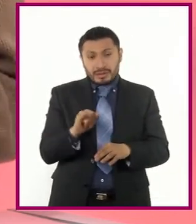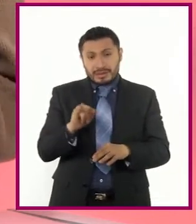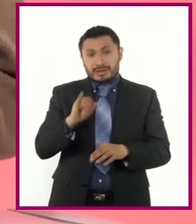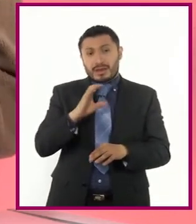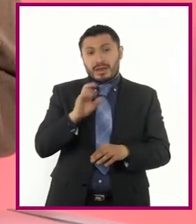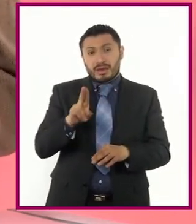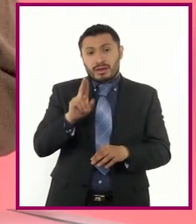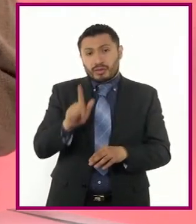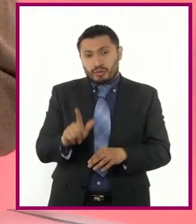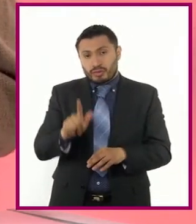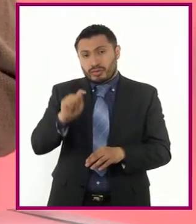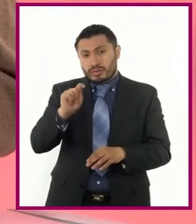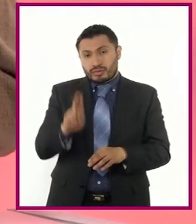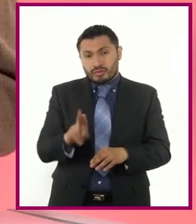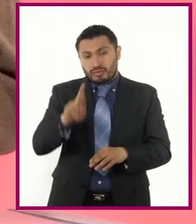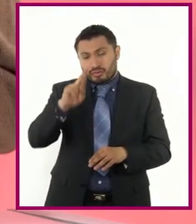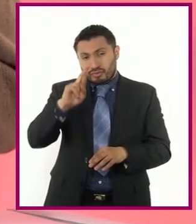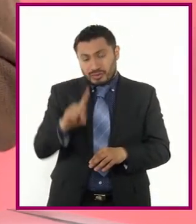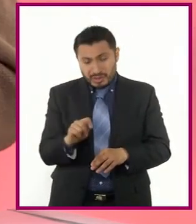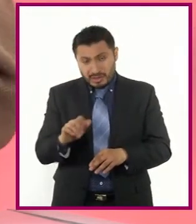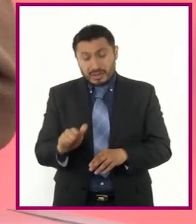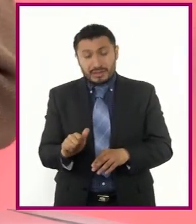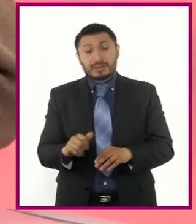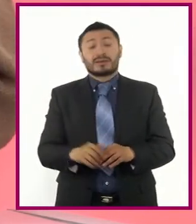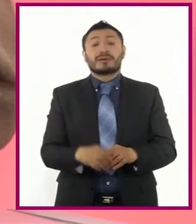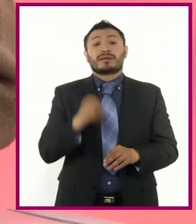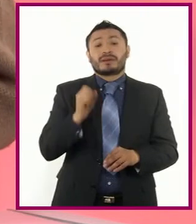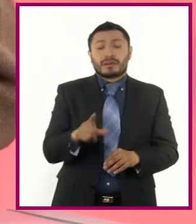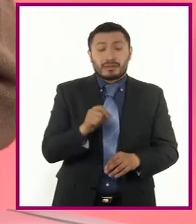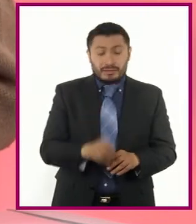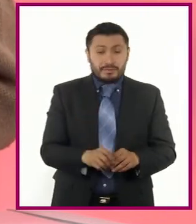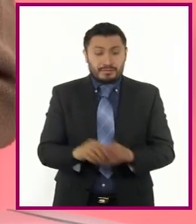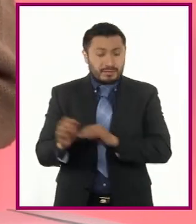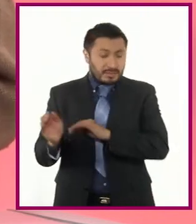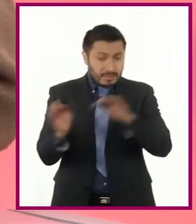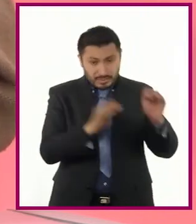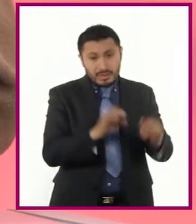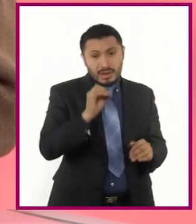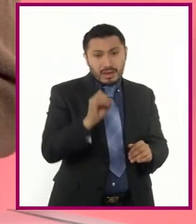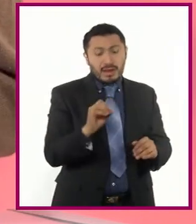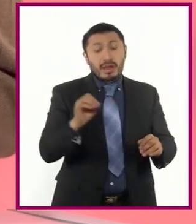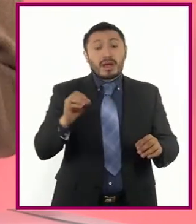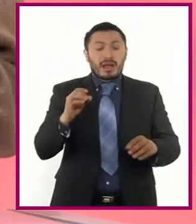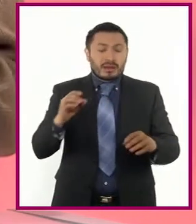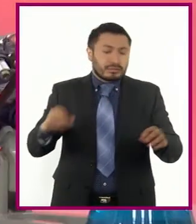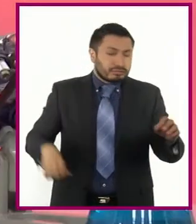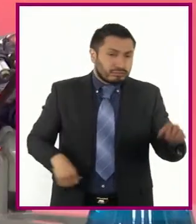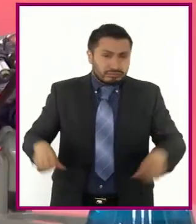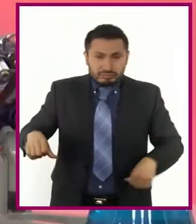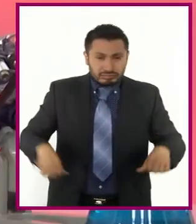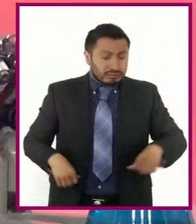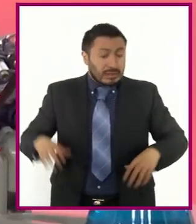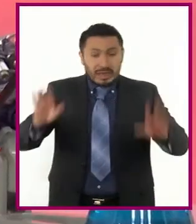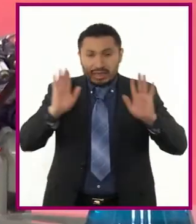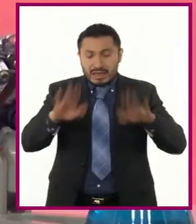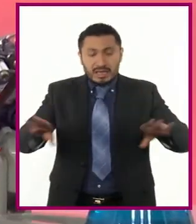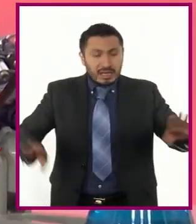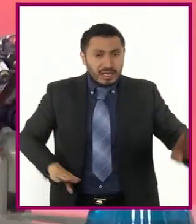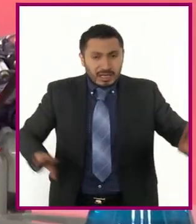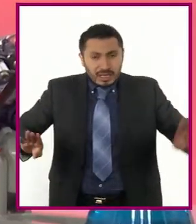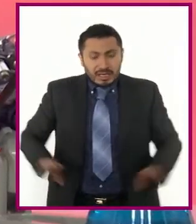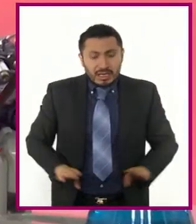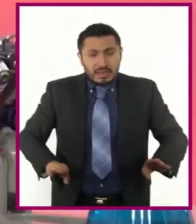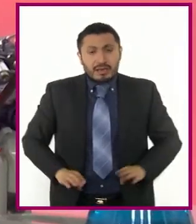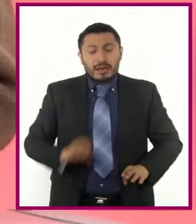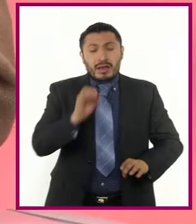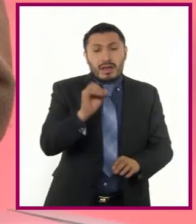lado, la parte de los elementos inorgánicos. Si estamos hablando de los compuestos orgánicos, por ejemplo, una forma que tenemos